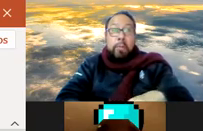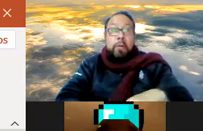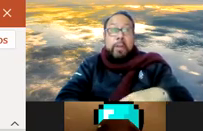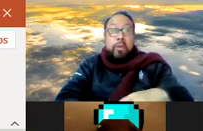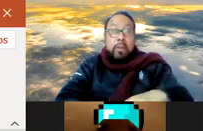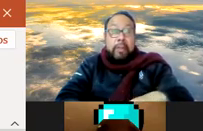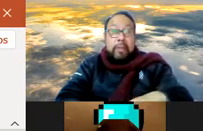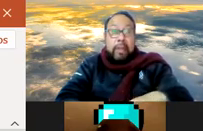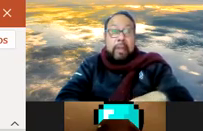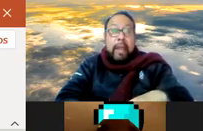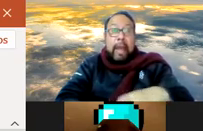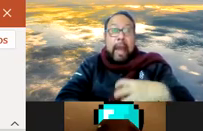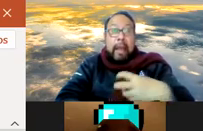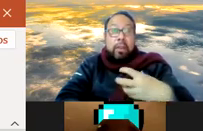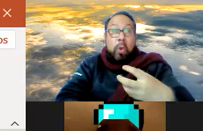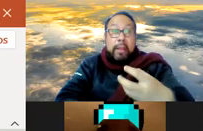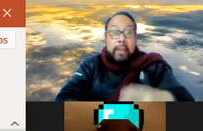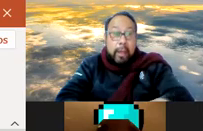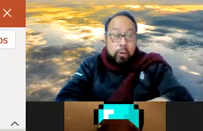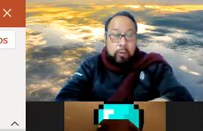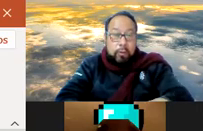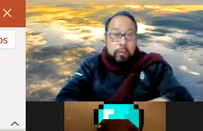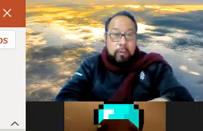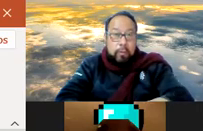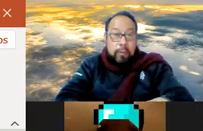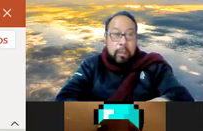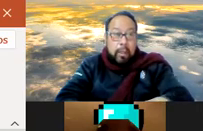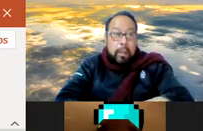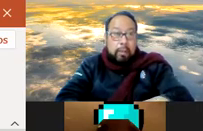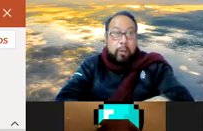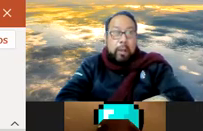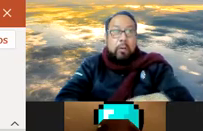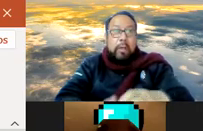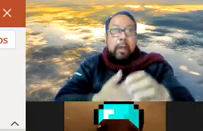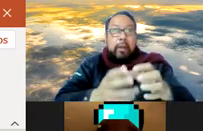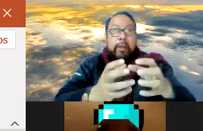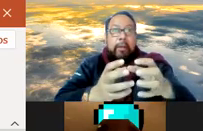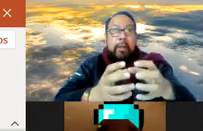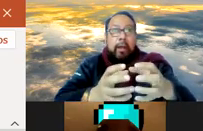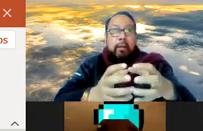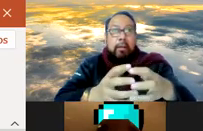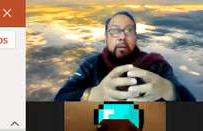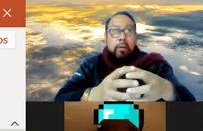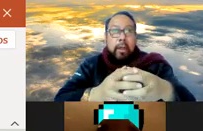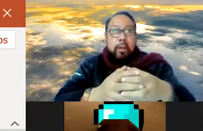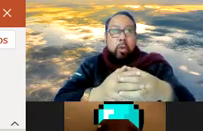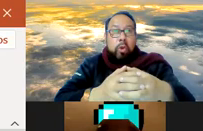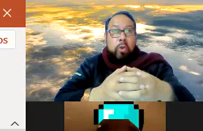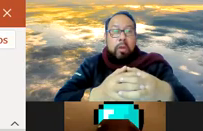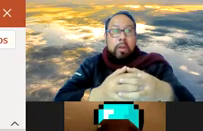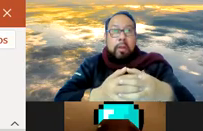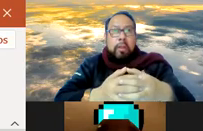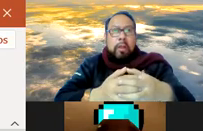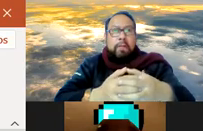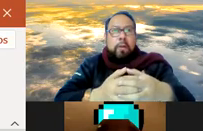personas o como profesionistas actualizados. Es por eso que las revistas y los